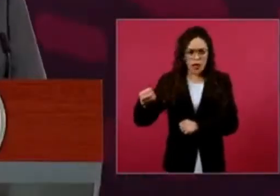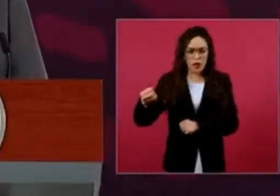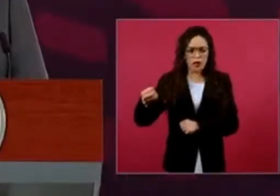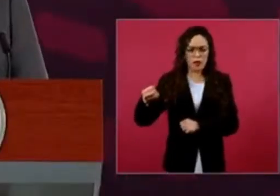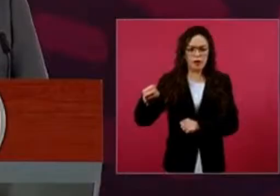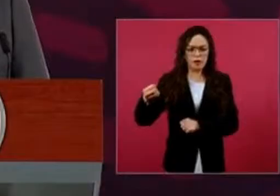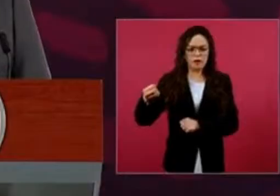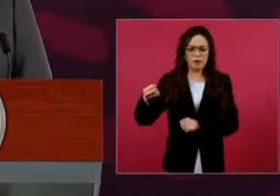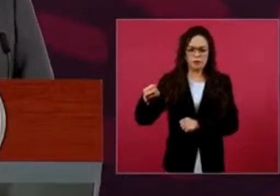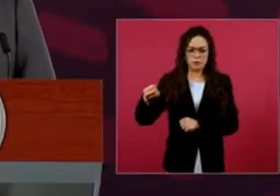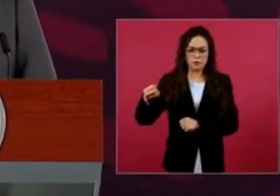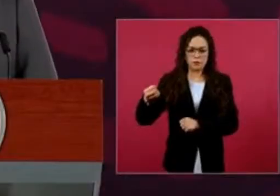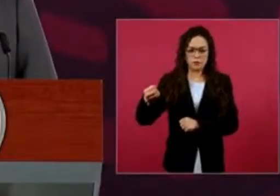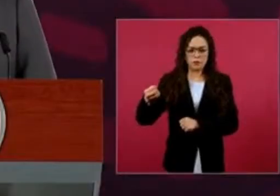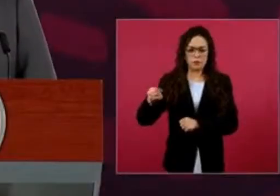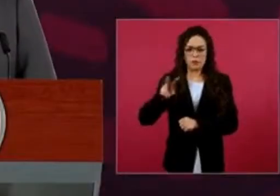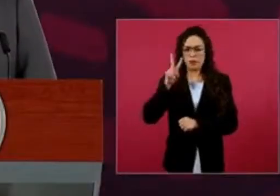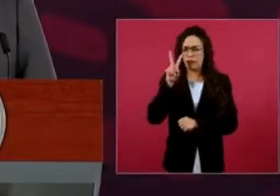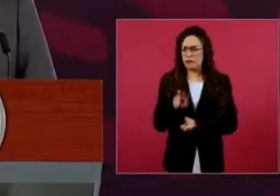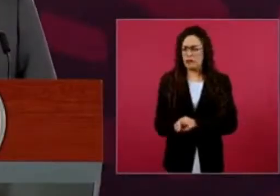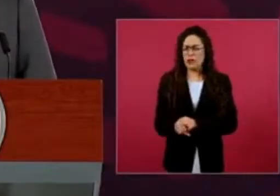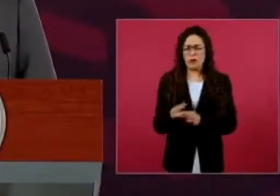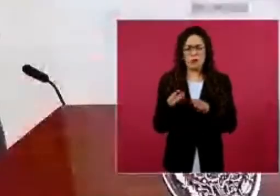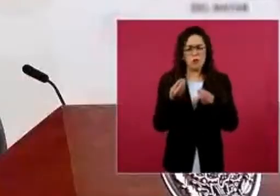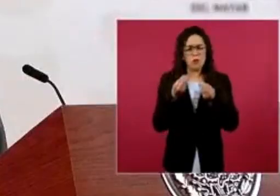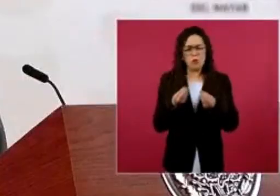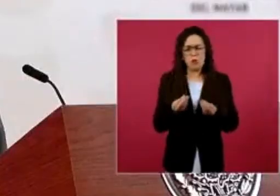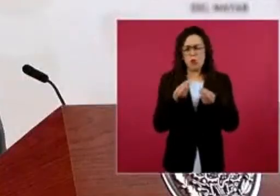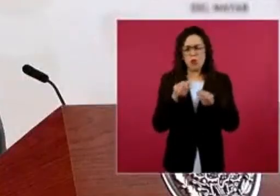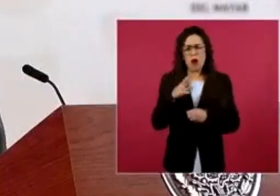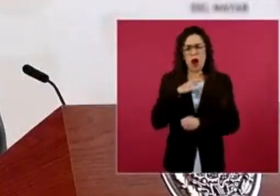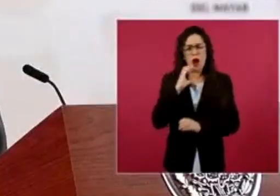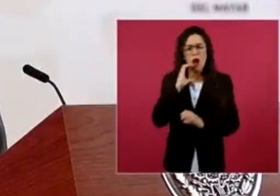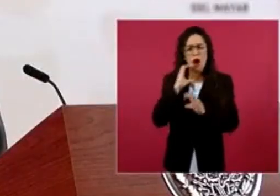de amplia comunicación.